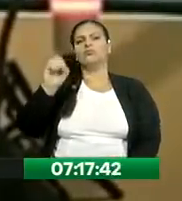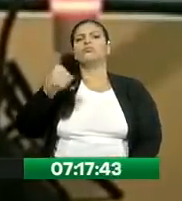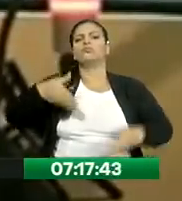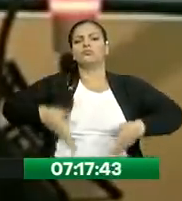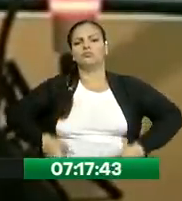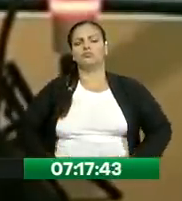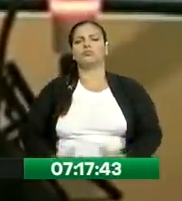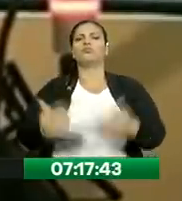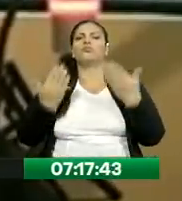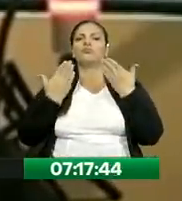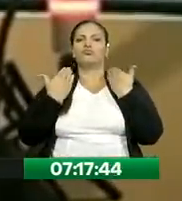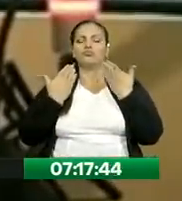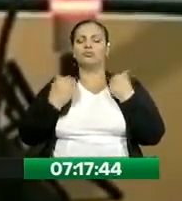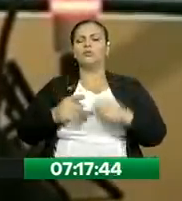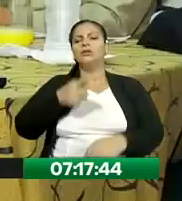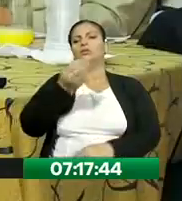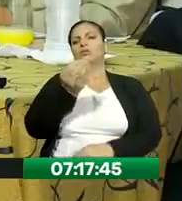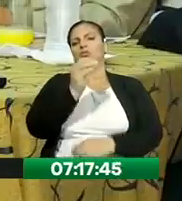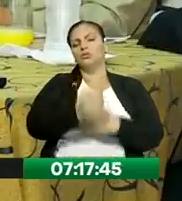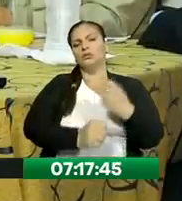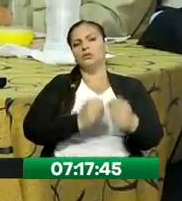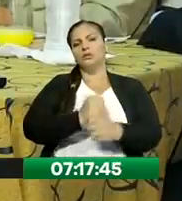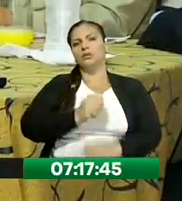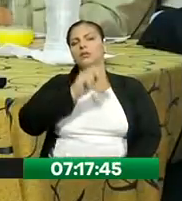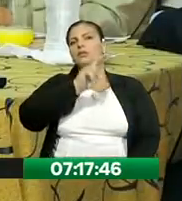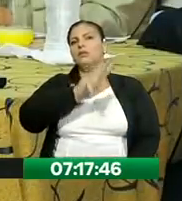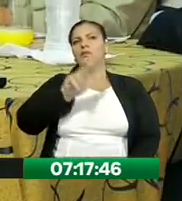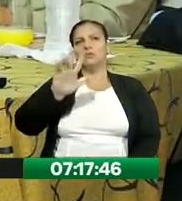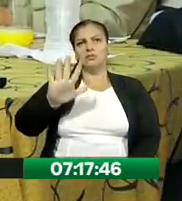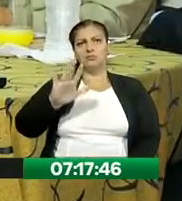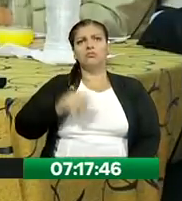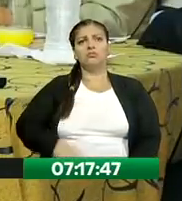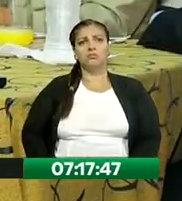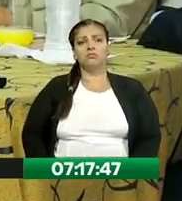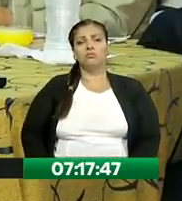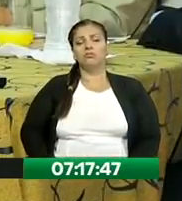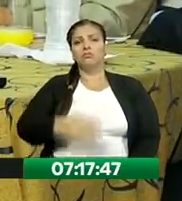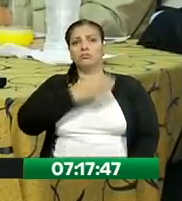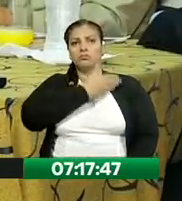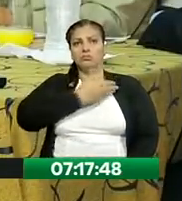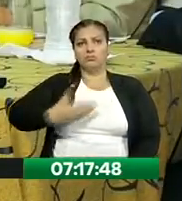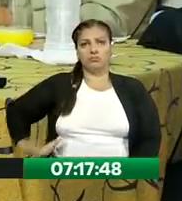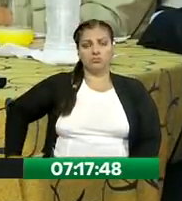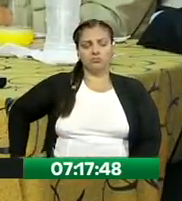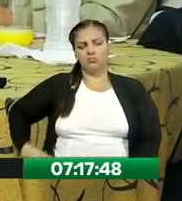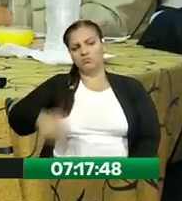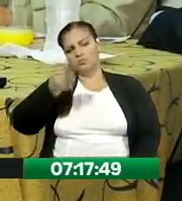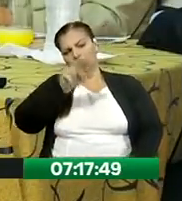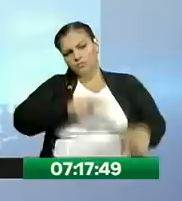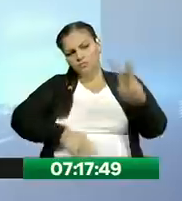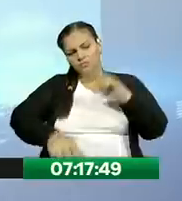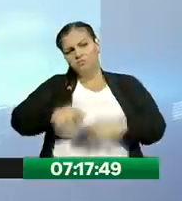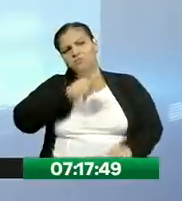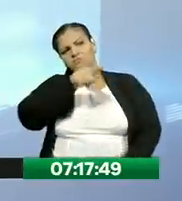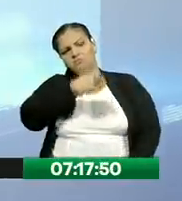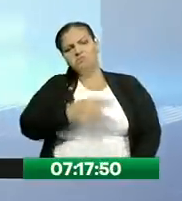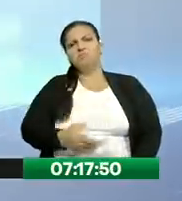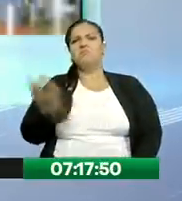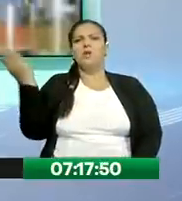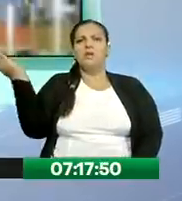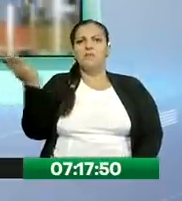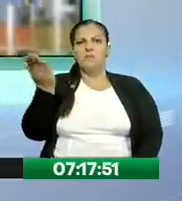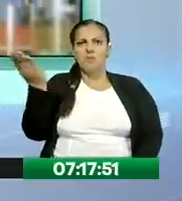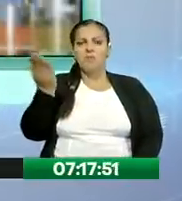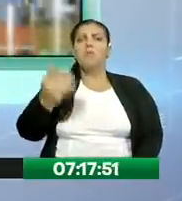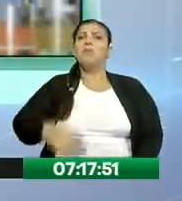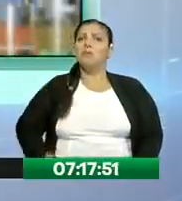años, economista y radiodifusor de la nueva generación. Casado, 3 hijos. Graduado en la Universidad